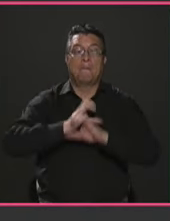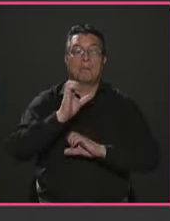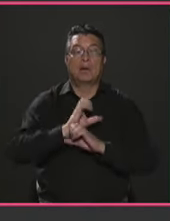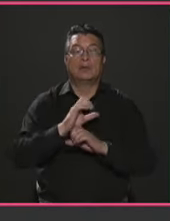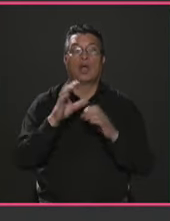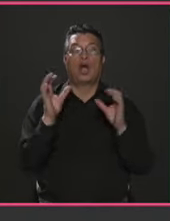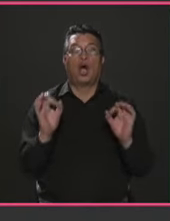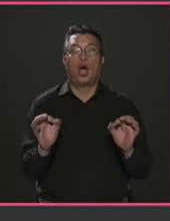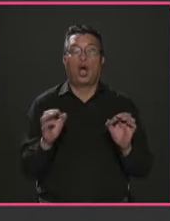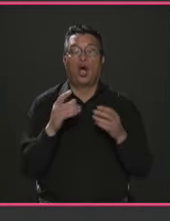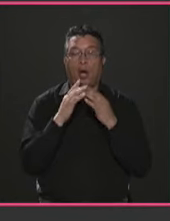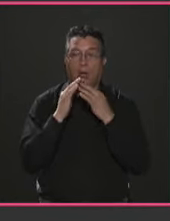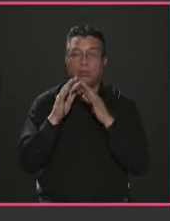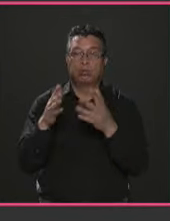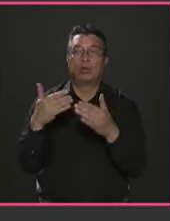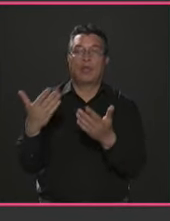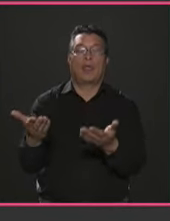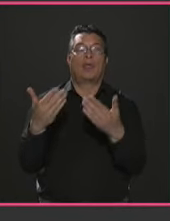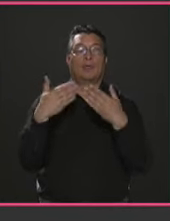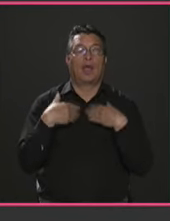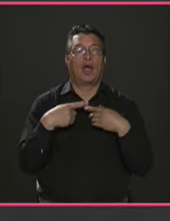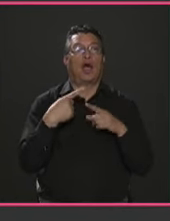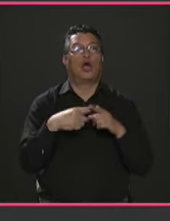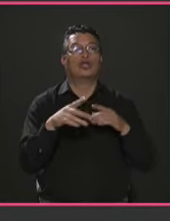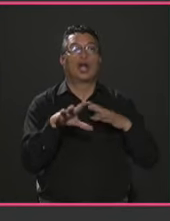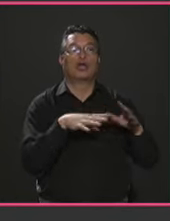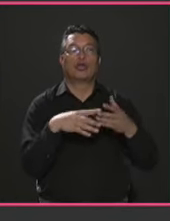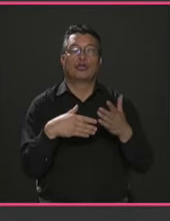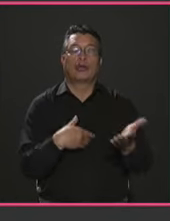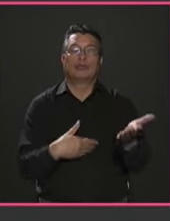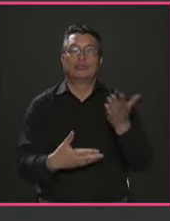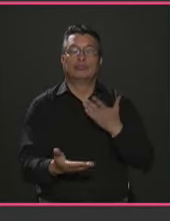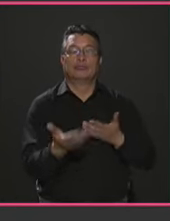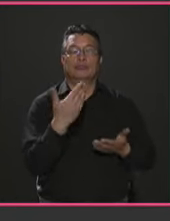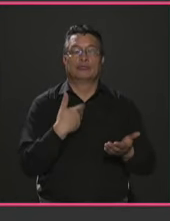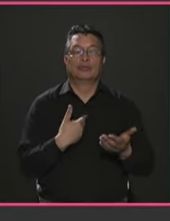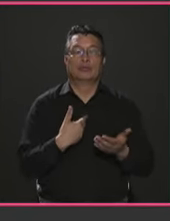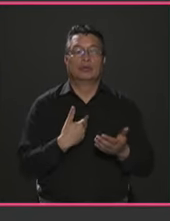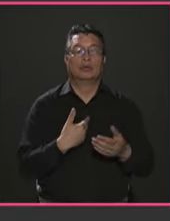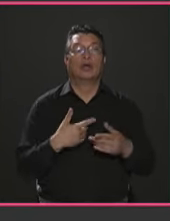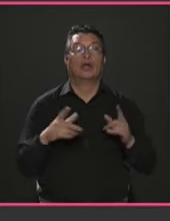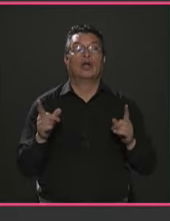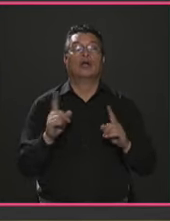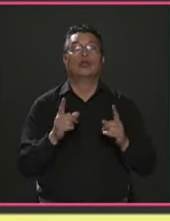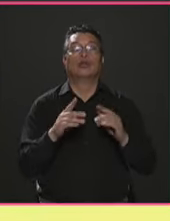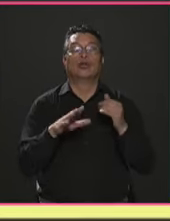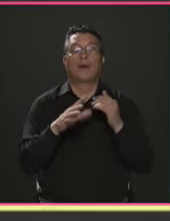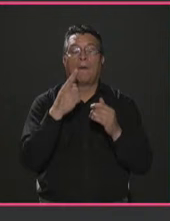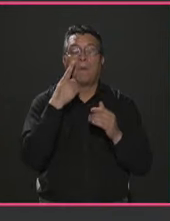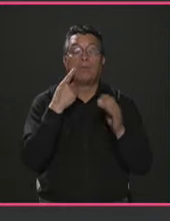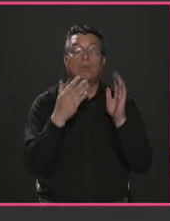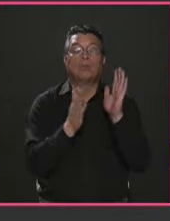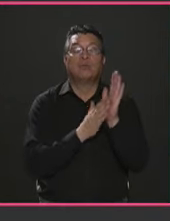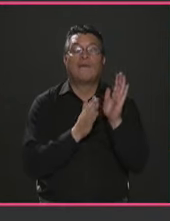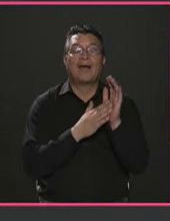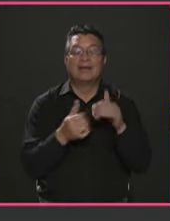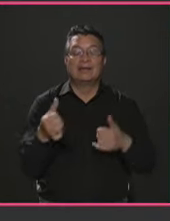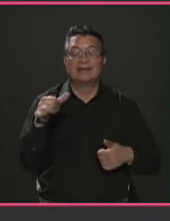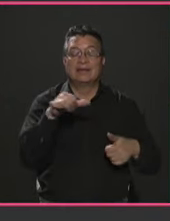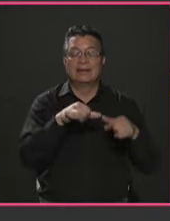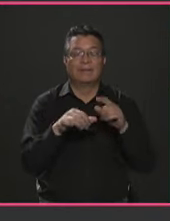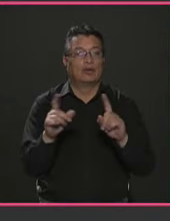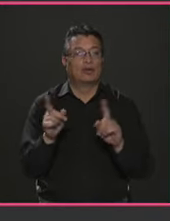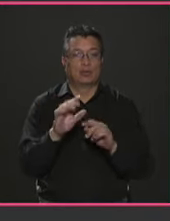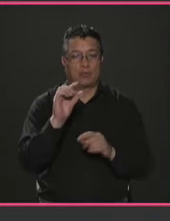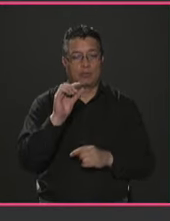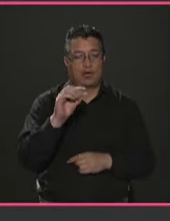y nos empiezan a ofrecer otro tipo de producto no están basadas en evidenci científica son muy pocas